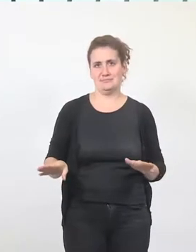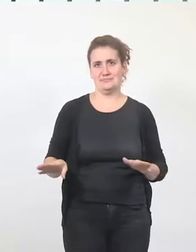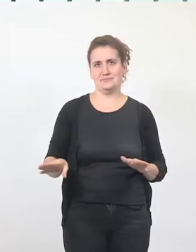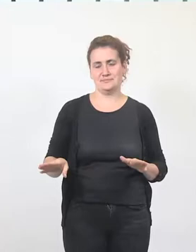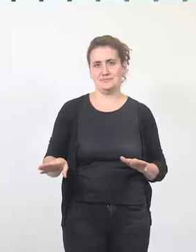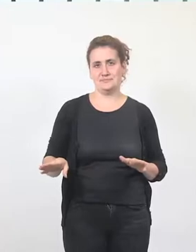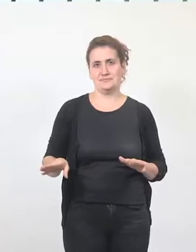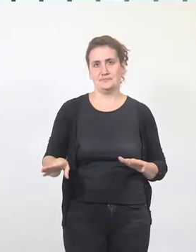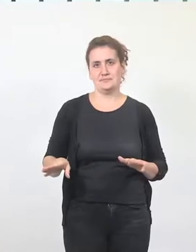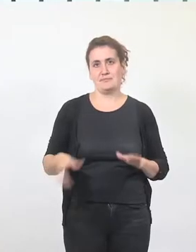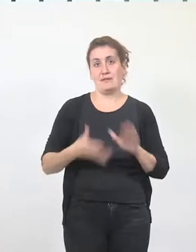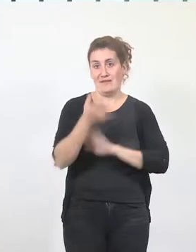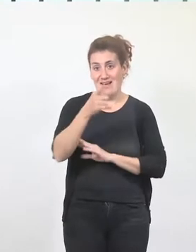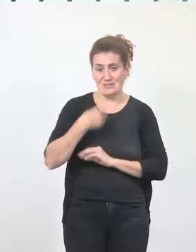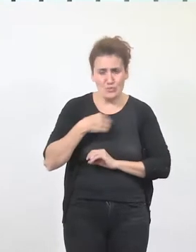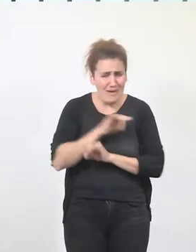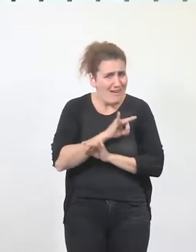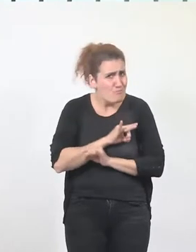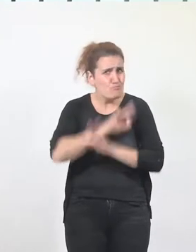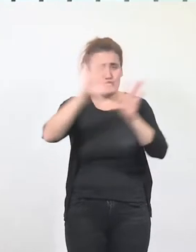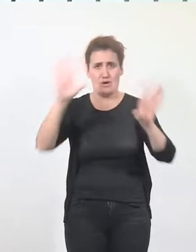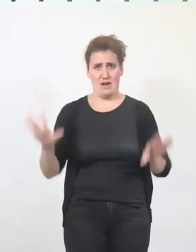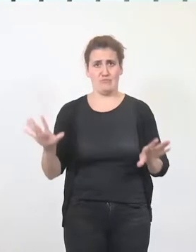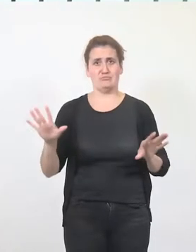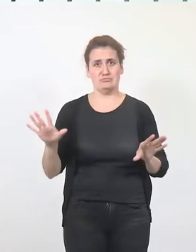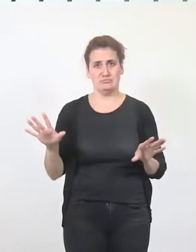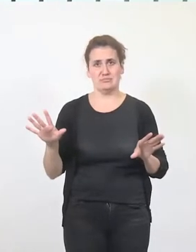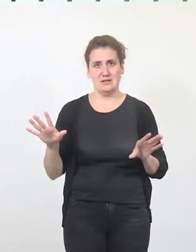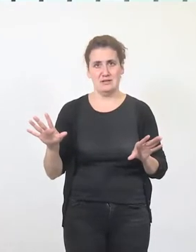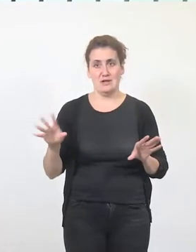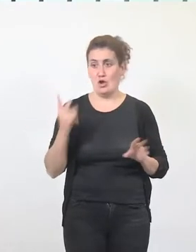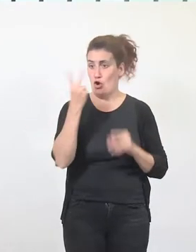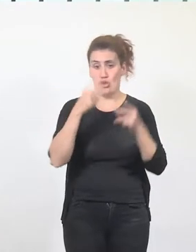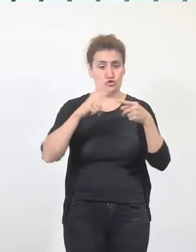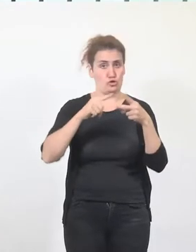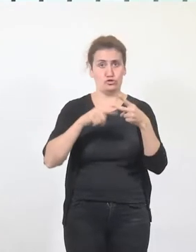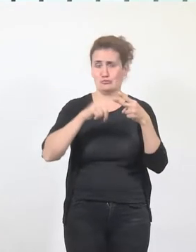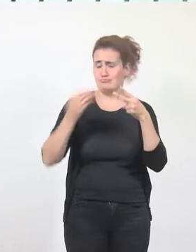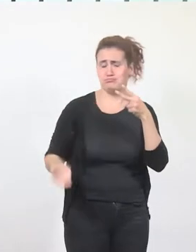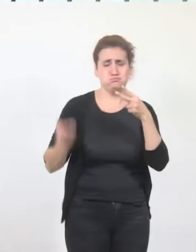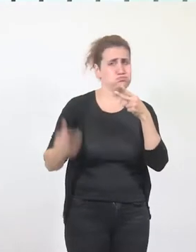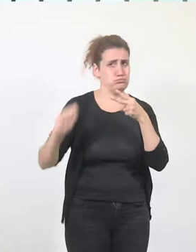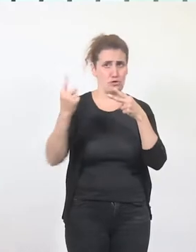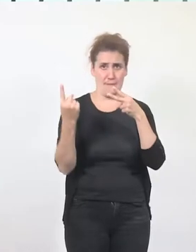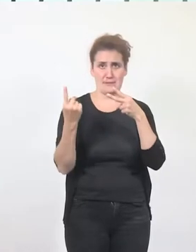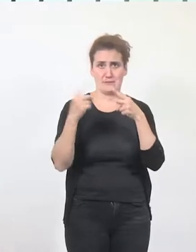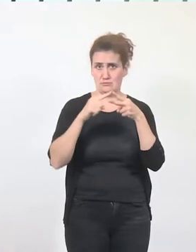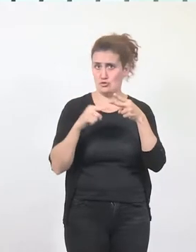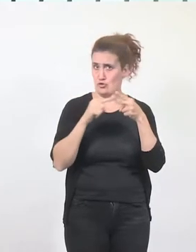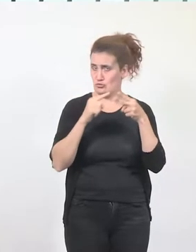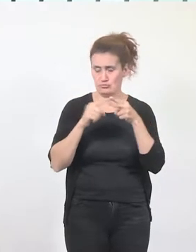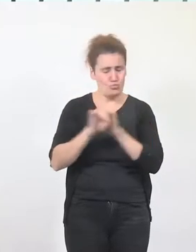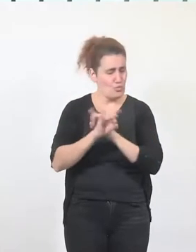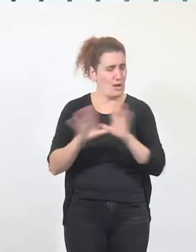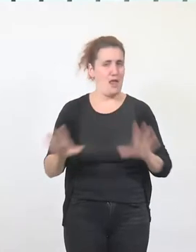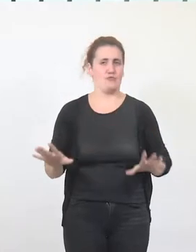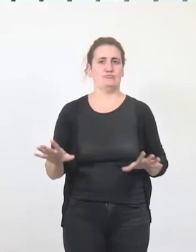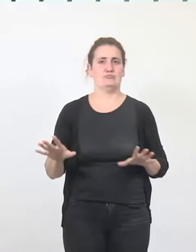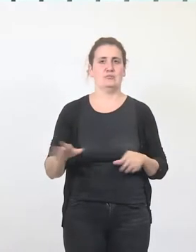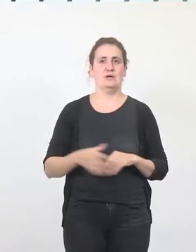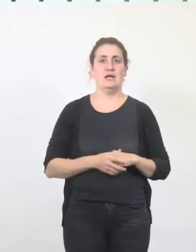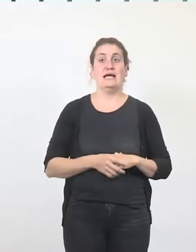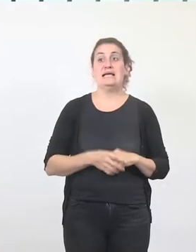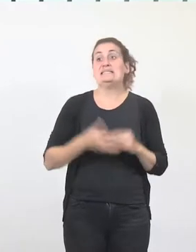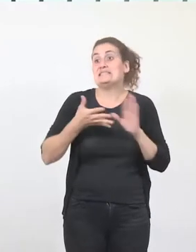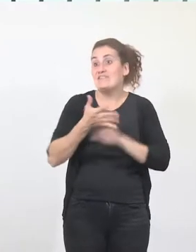esencia que ha dejado claro esos puntos más importantes y que, por lo menos para los